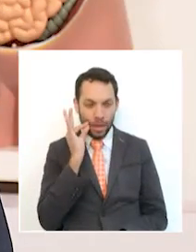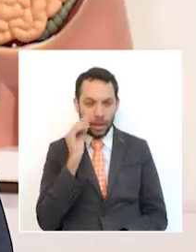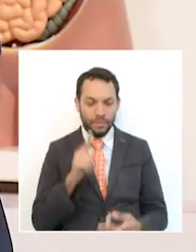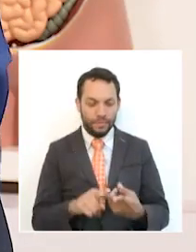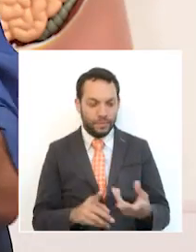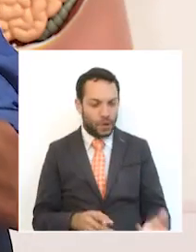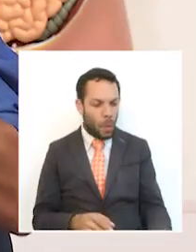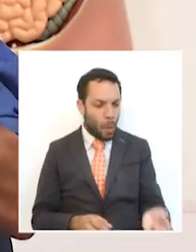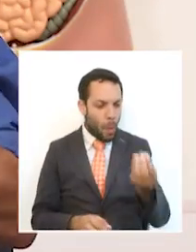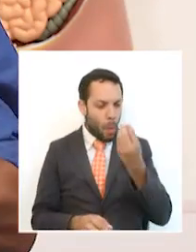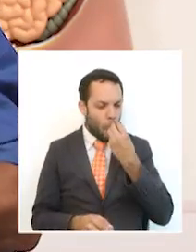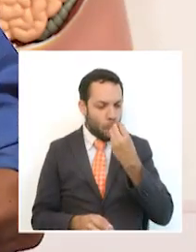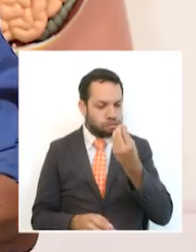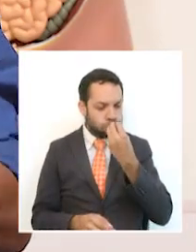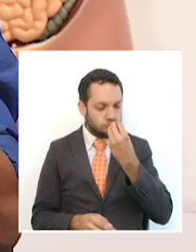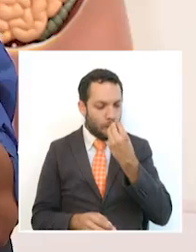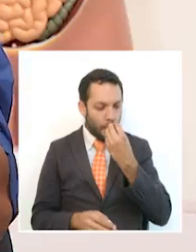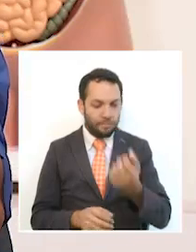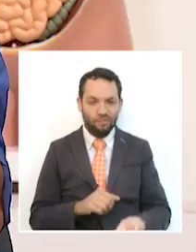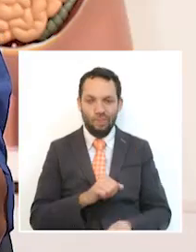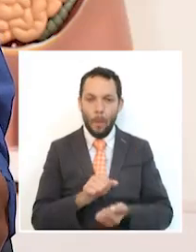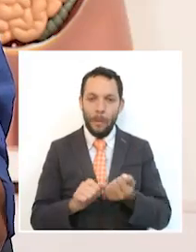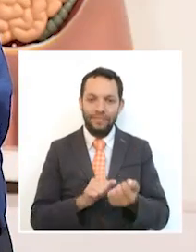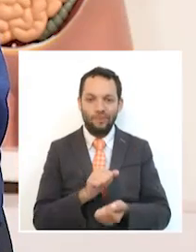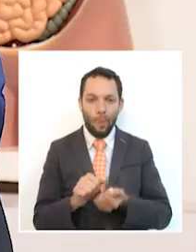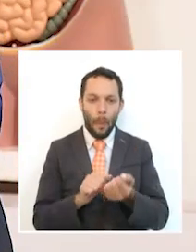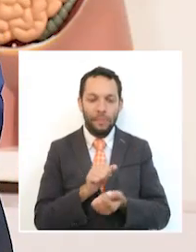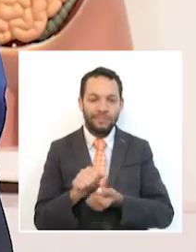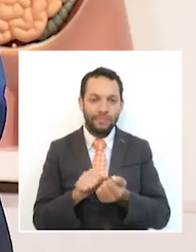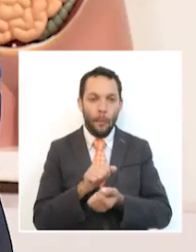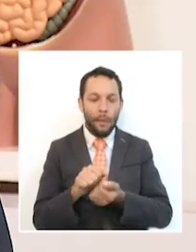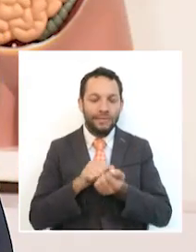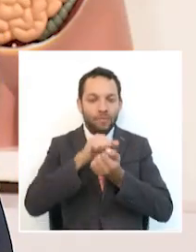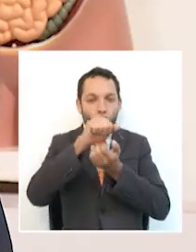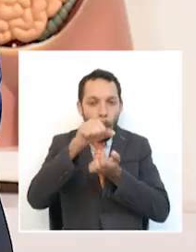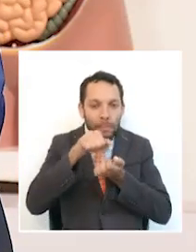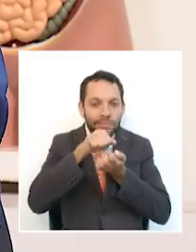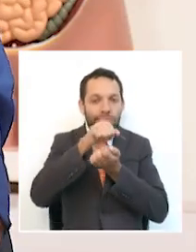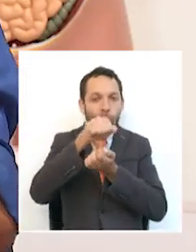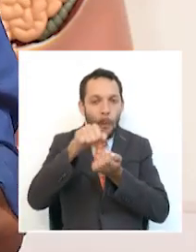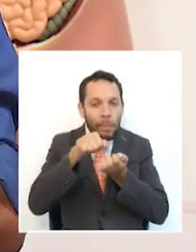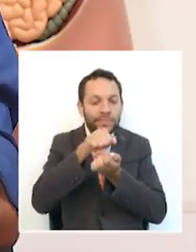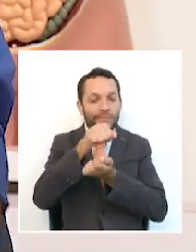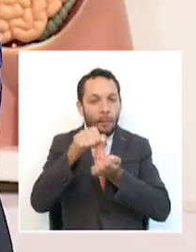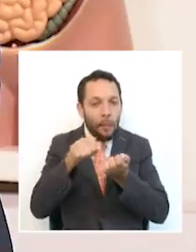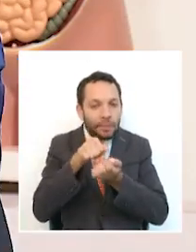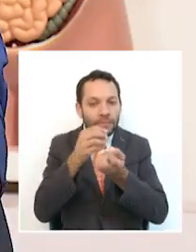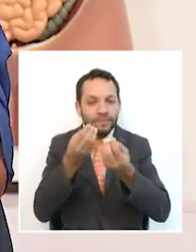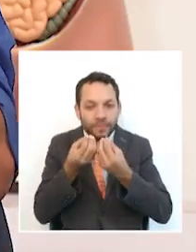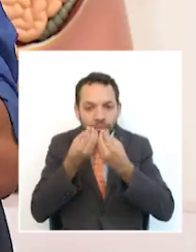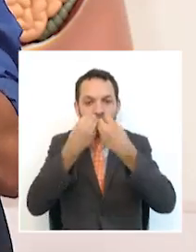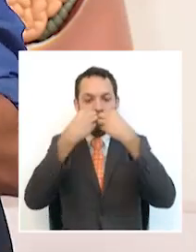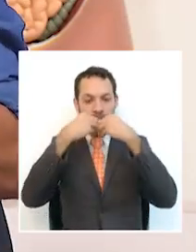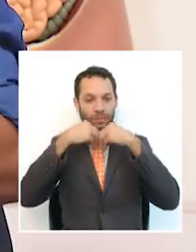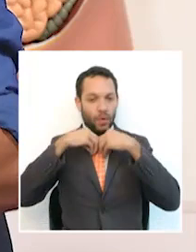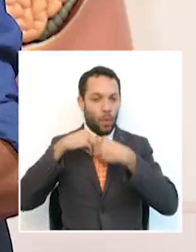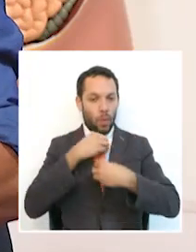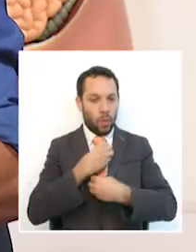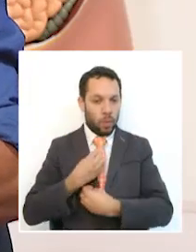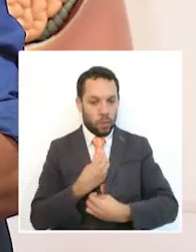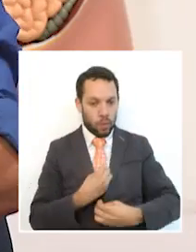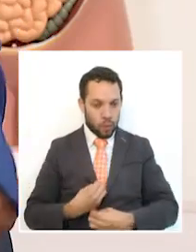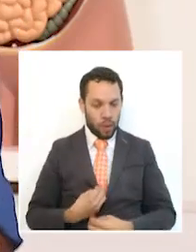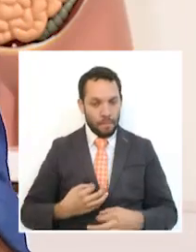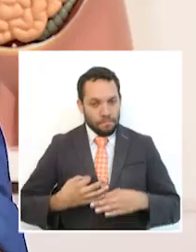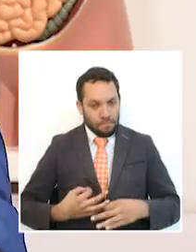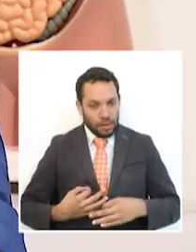absorba y nutra si le explicamos todo lo que concierne a una buena digestión el amarnos el comer